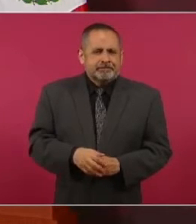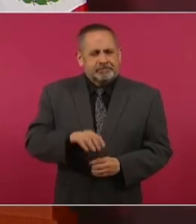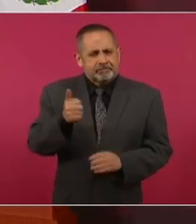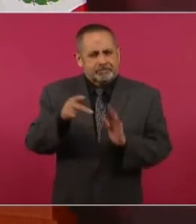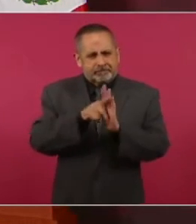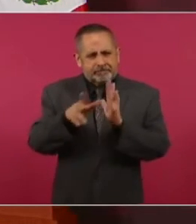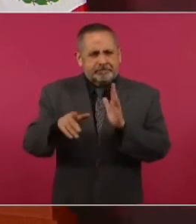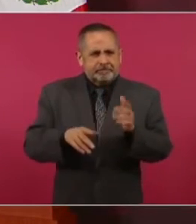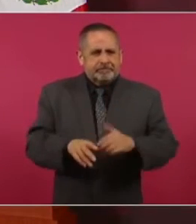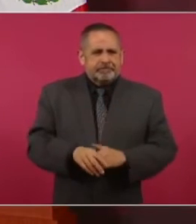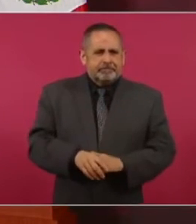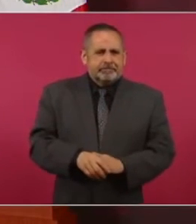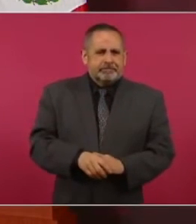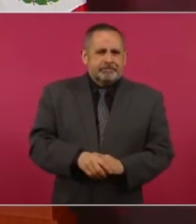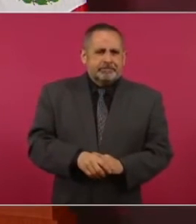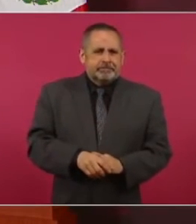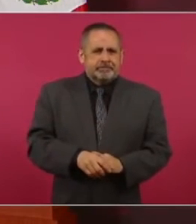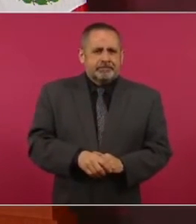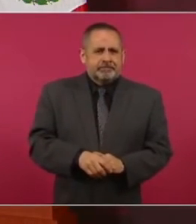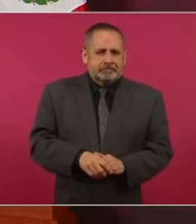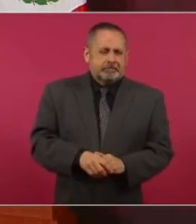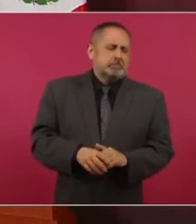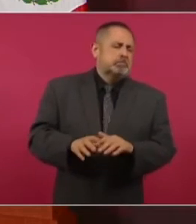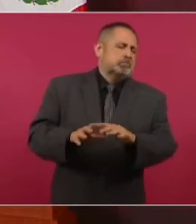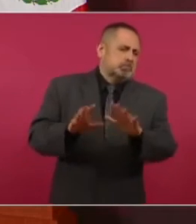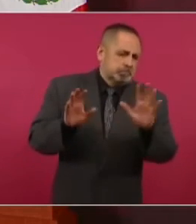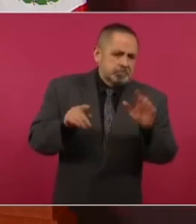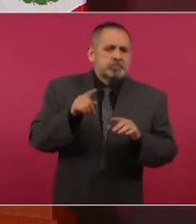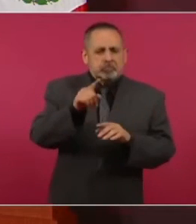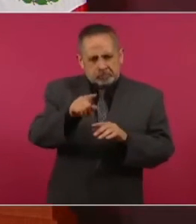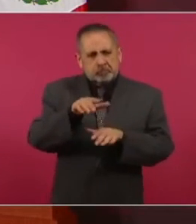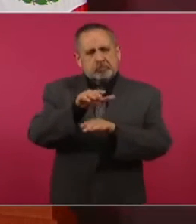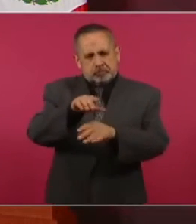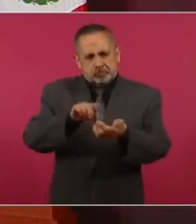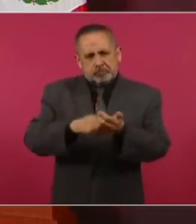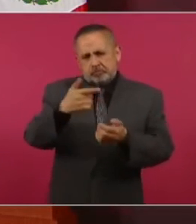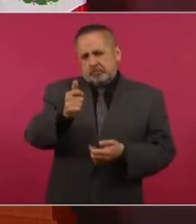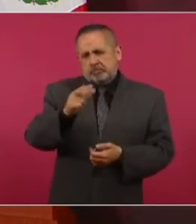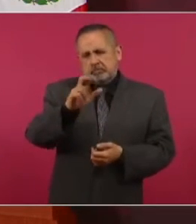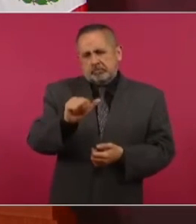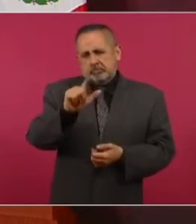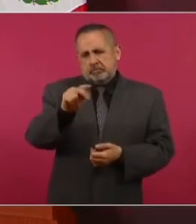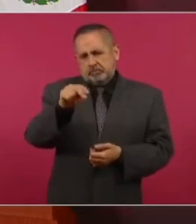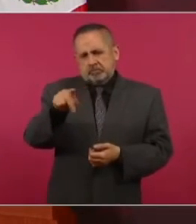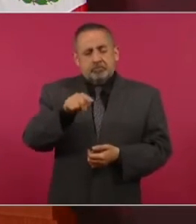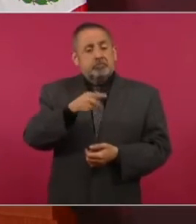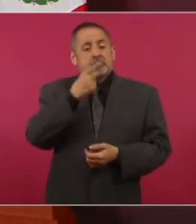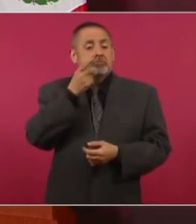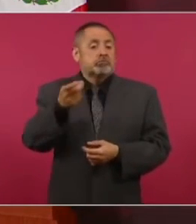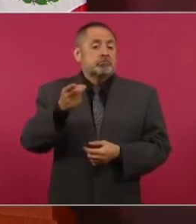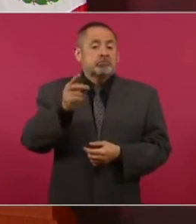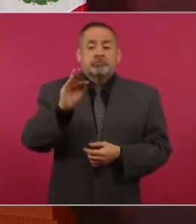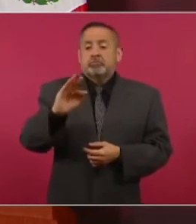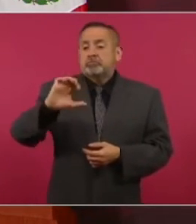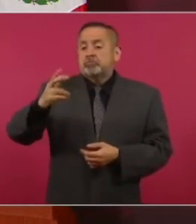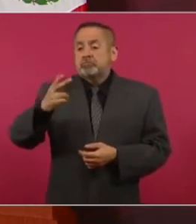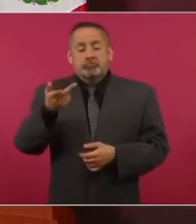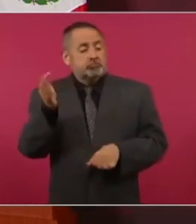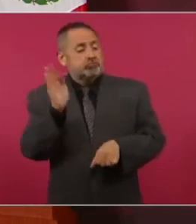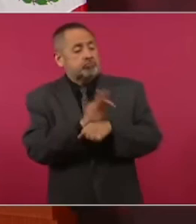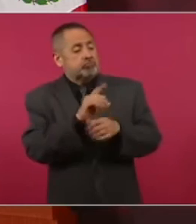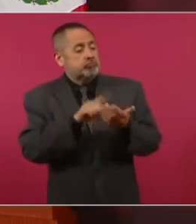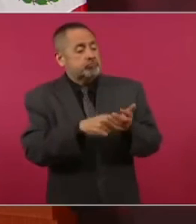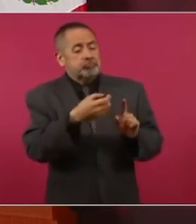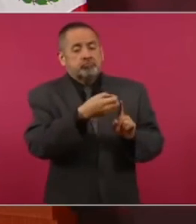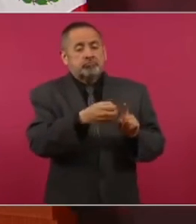Contrarréplica. Ahí sí. Felipe Calderón ordenó proteger al cartel